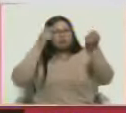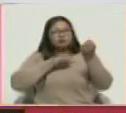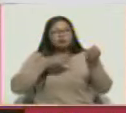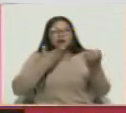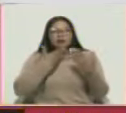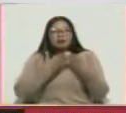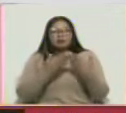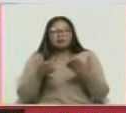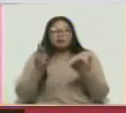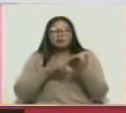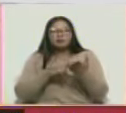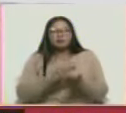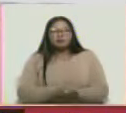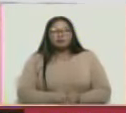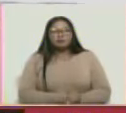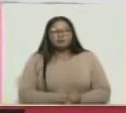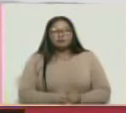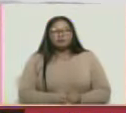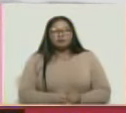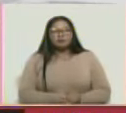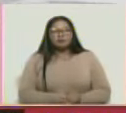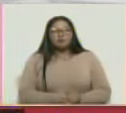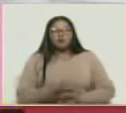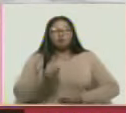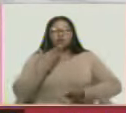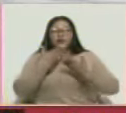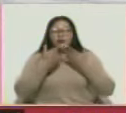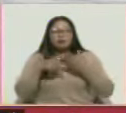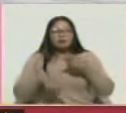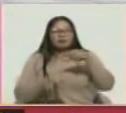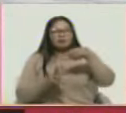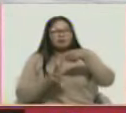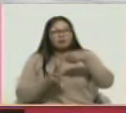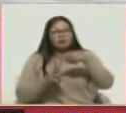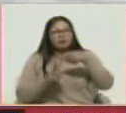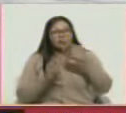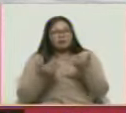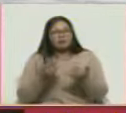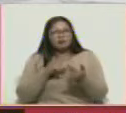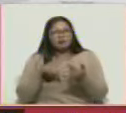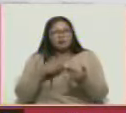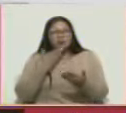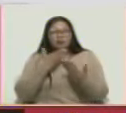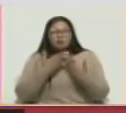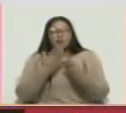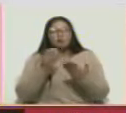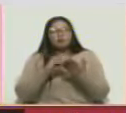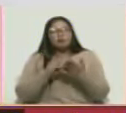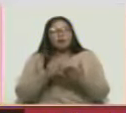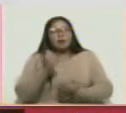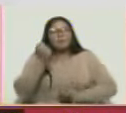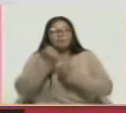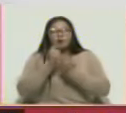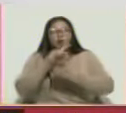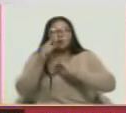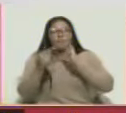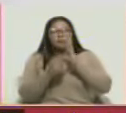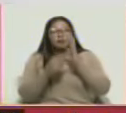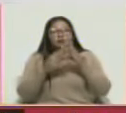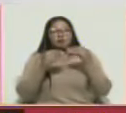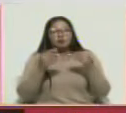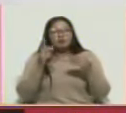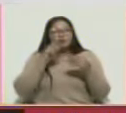le reitero el agradecimiento que tenemos acá desde Venezolana de Televisión y, bueno, la solidaridad completa, ¿no? Muchas gracias. De todos nosotros